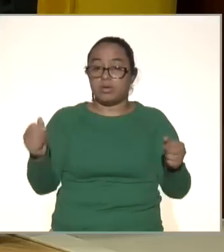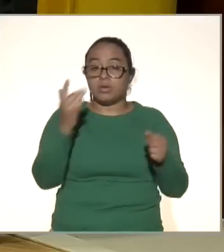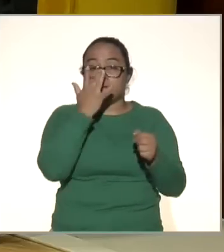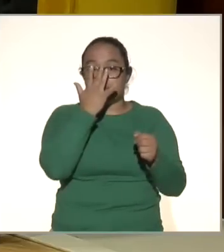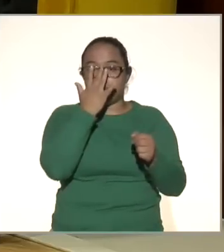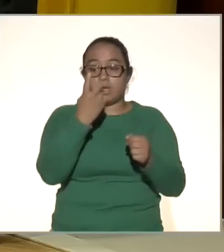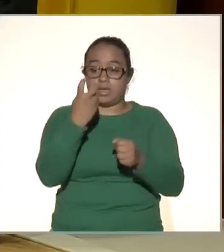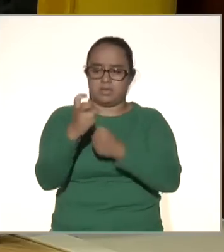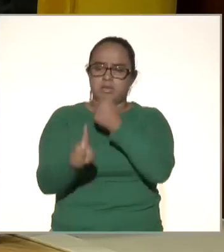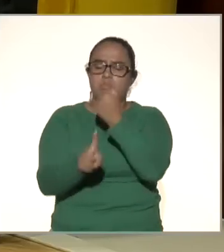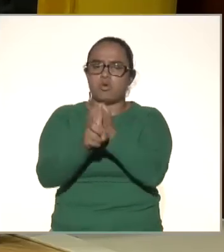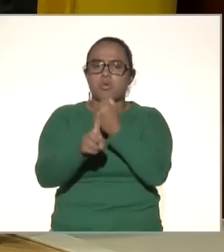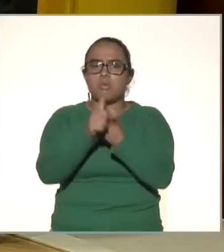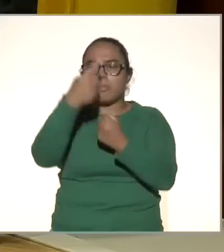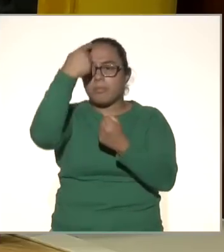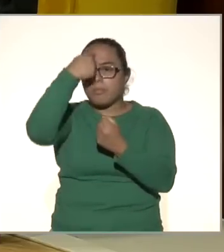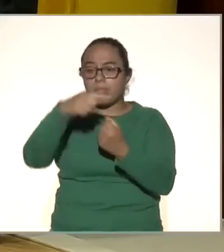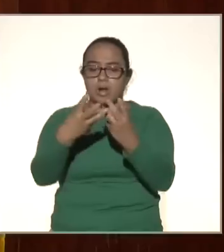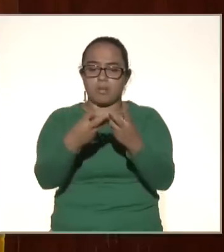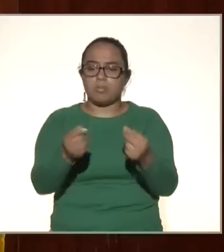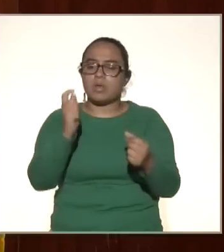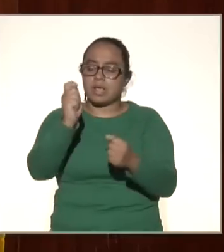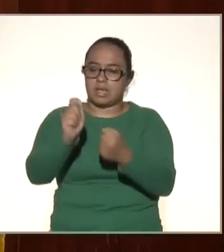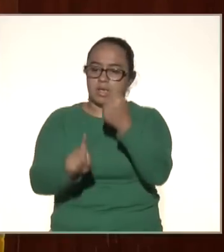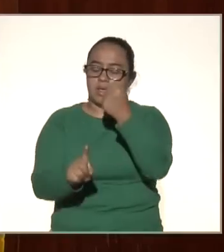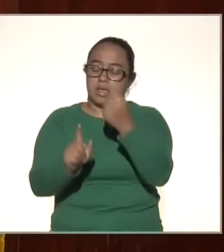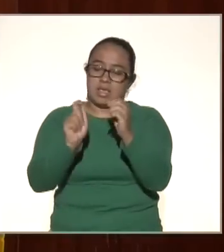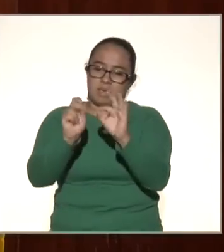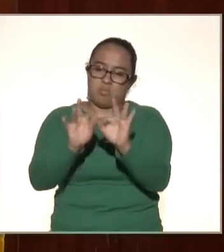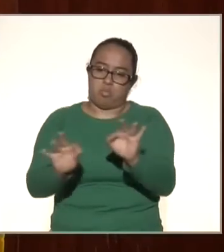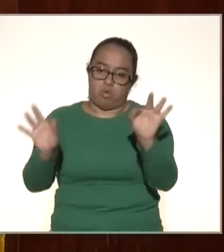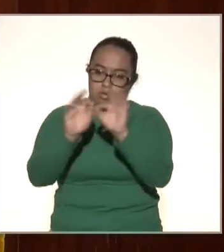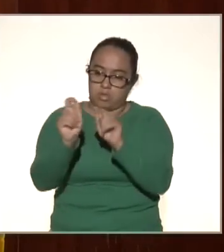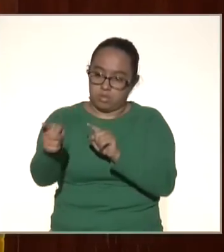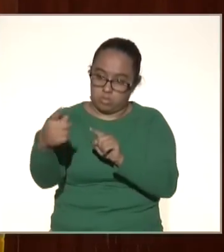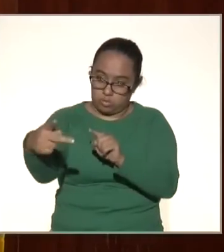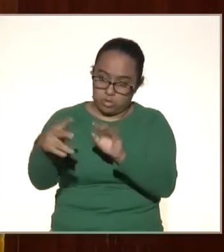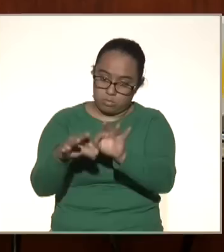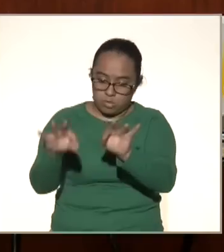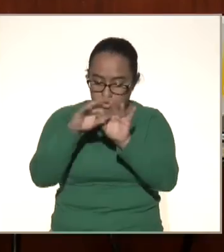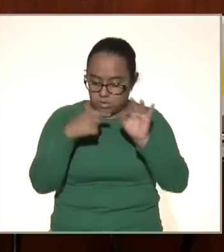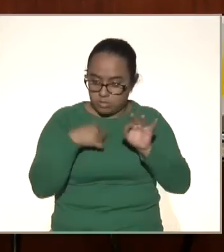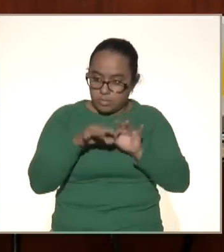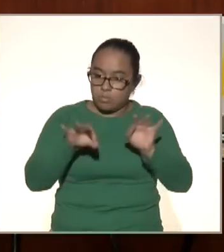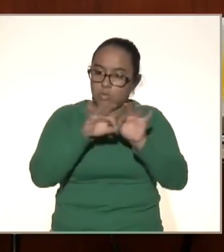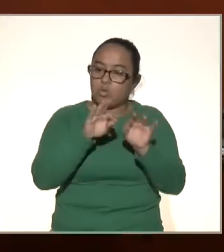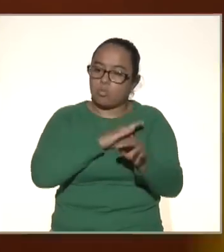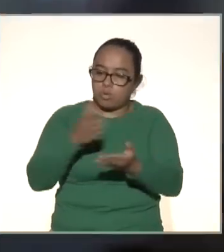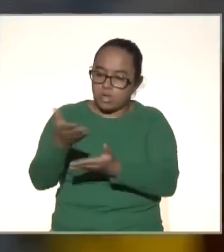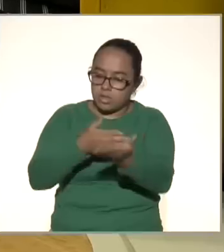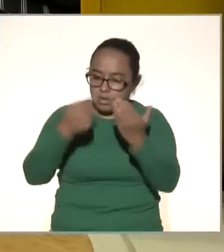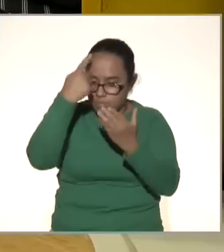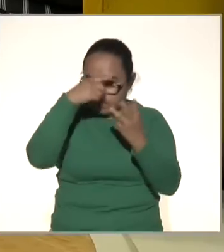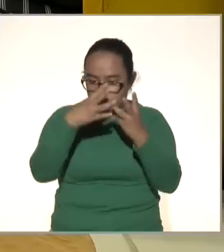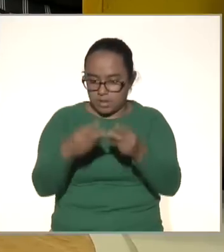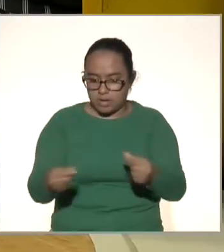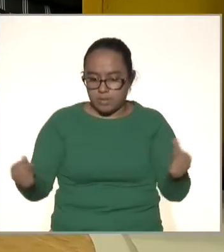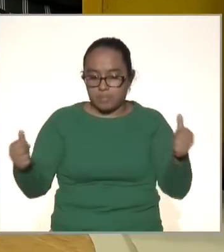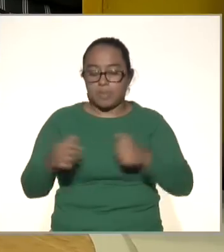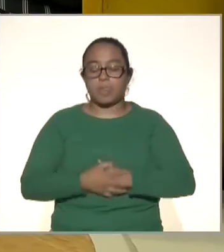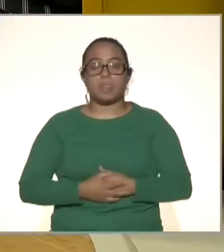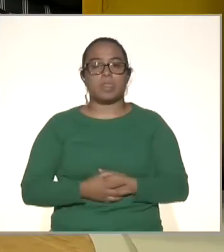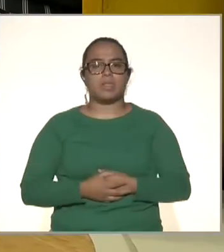una ventana para gestionar aquello que es importante para nosotros y para el otro también, ¿no? Claro. Salvador.